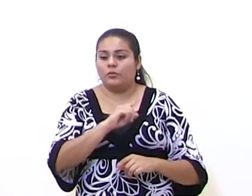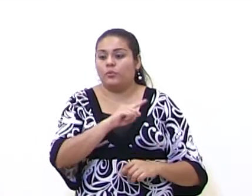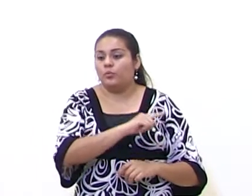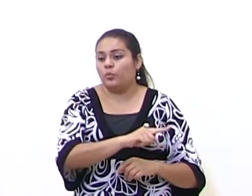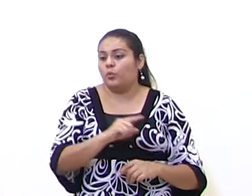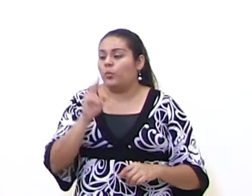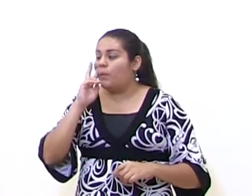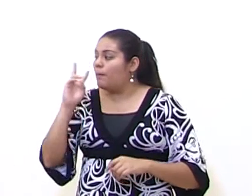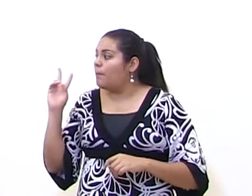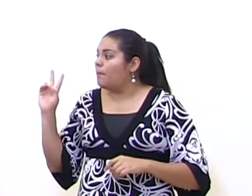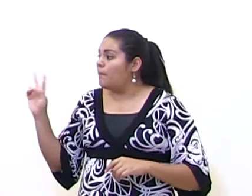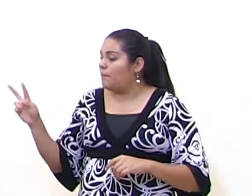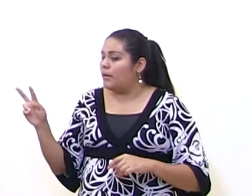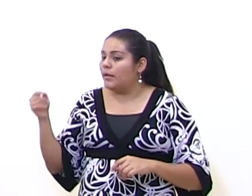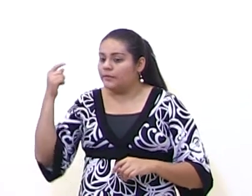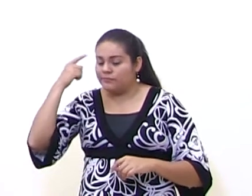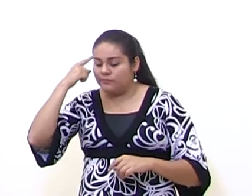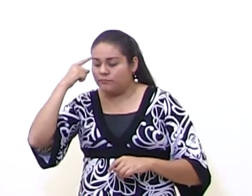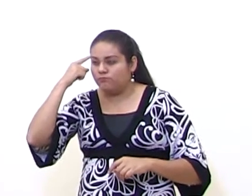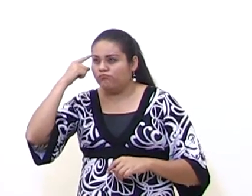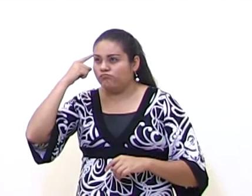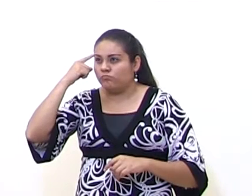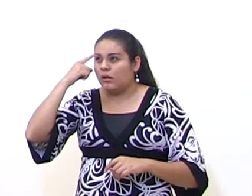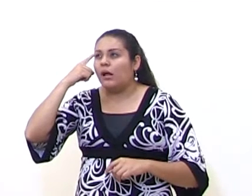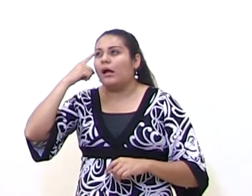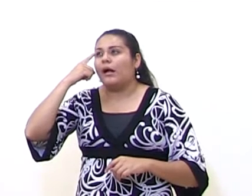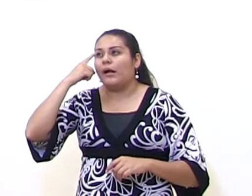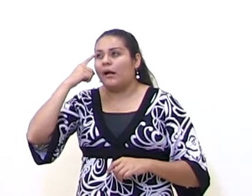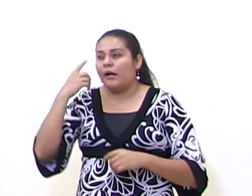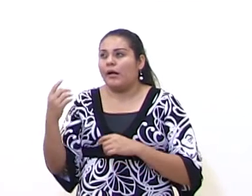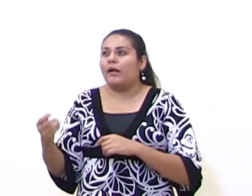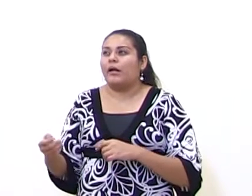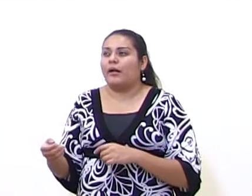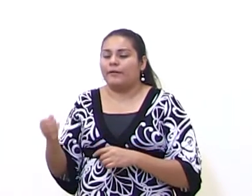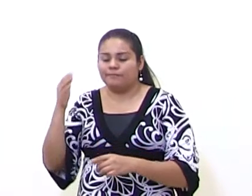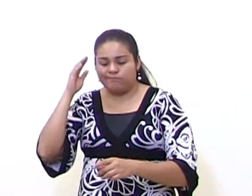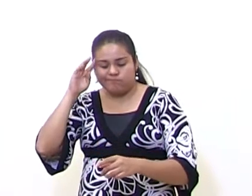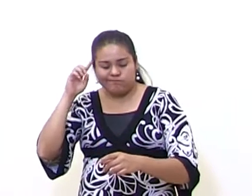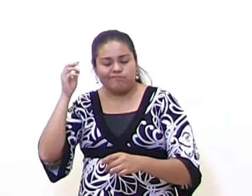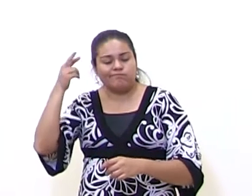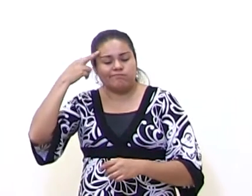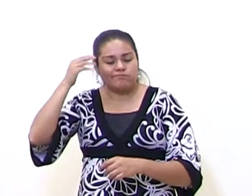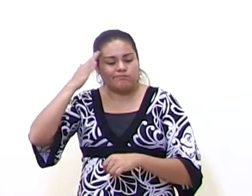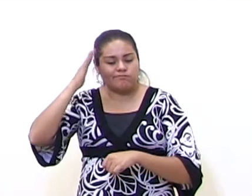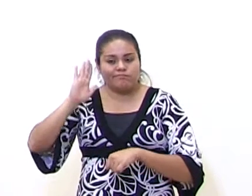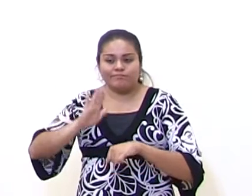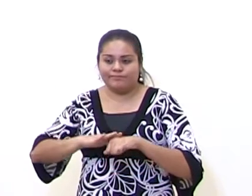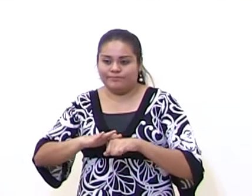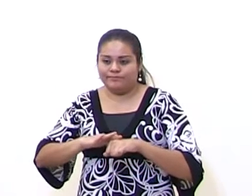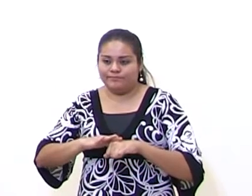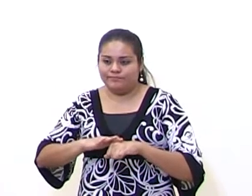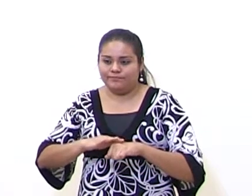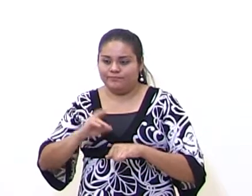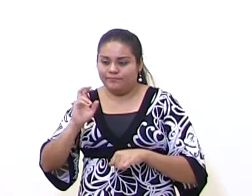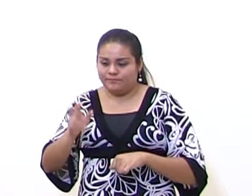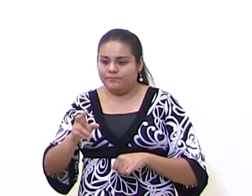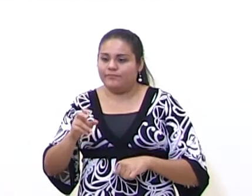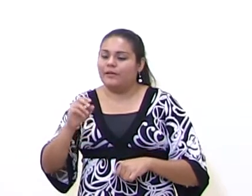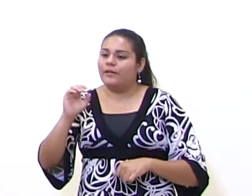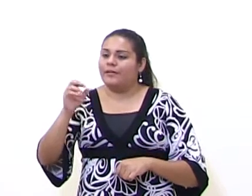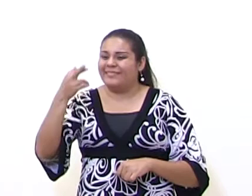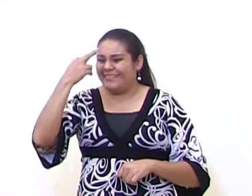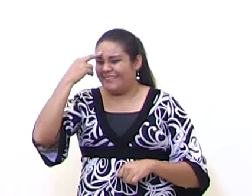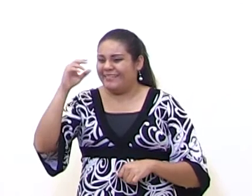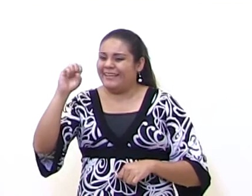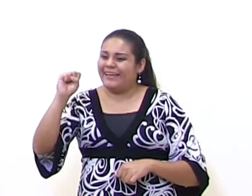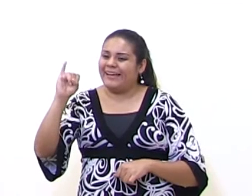ahí proceses eso y te quedes con una parte de ello, como la síntesis, como la paráfrasis,